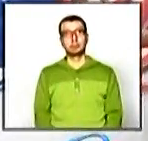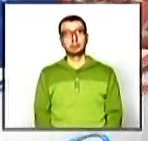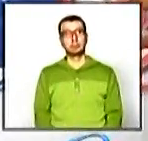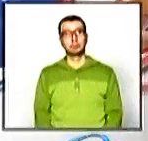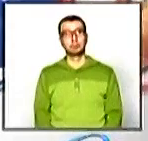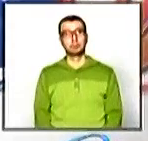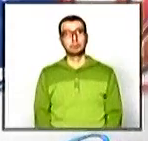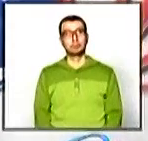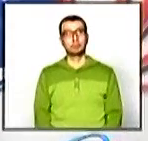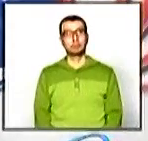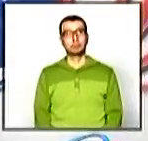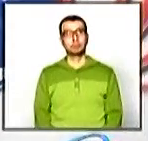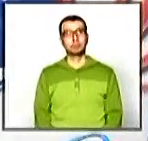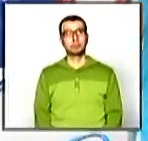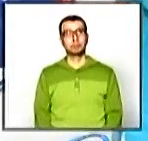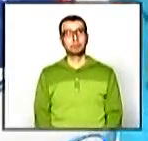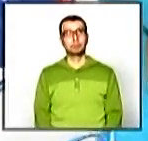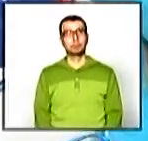mirar de frente.